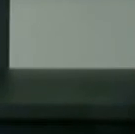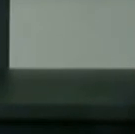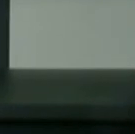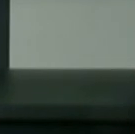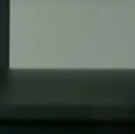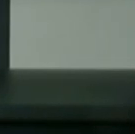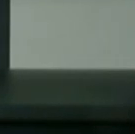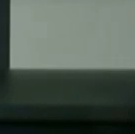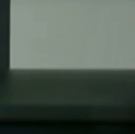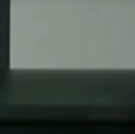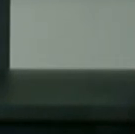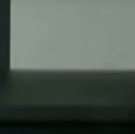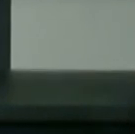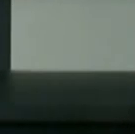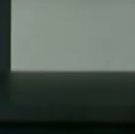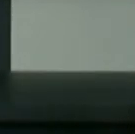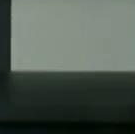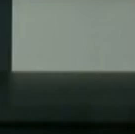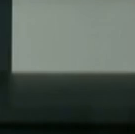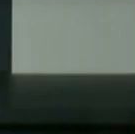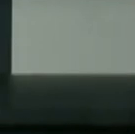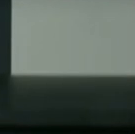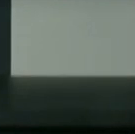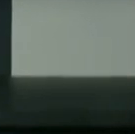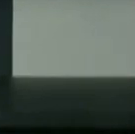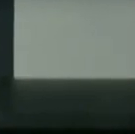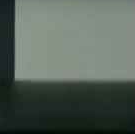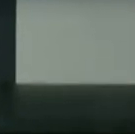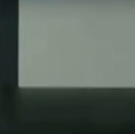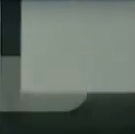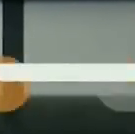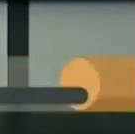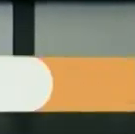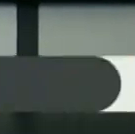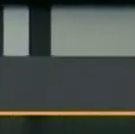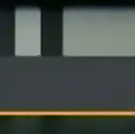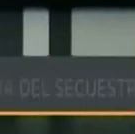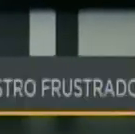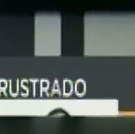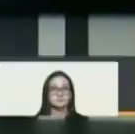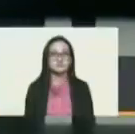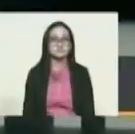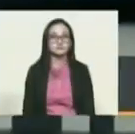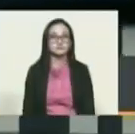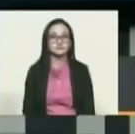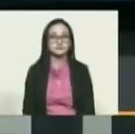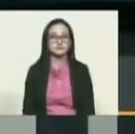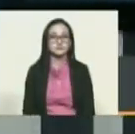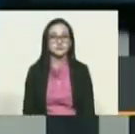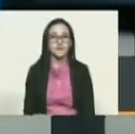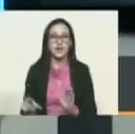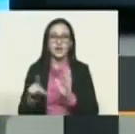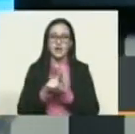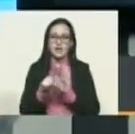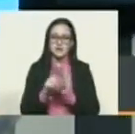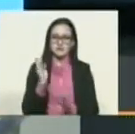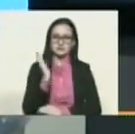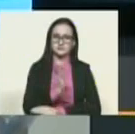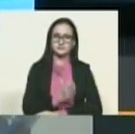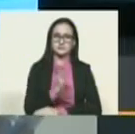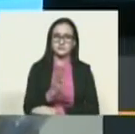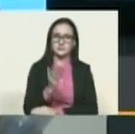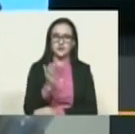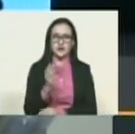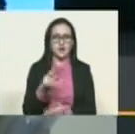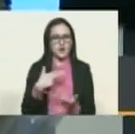delitos previsto tanto en el Código Penal como en las leyes como la que sanciona a la delincuencia organizada y al terrorismo.